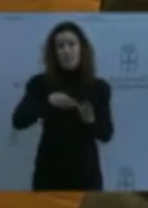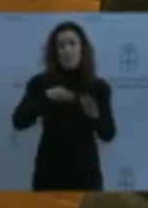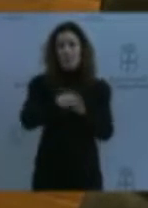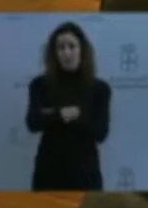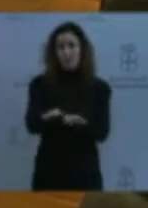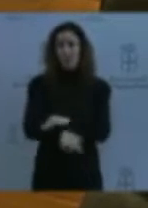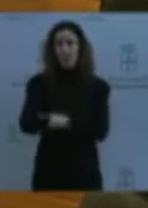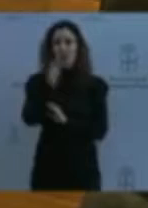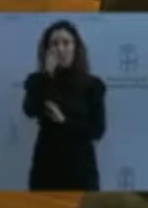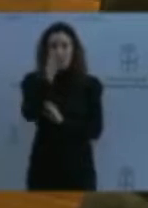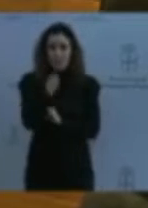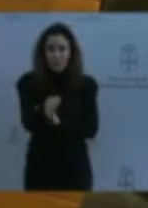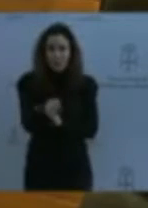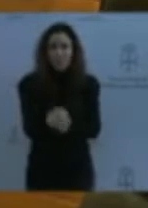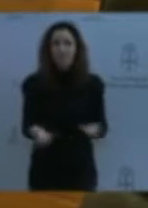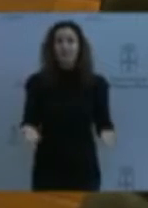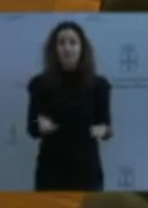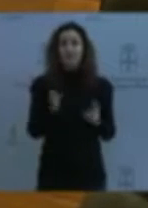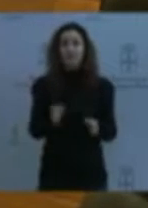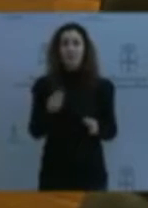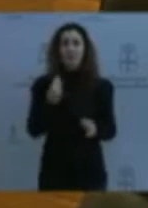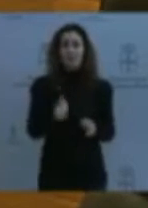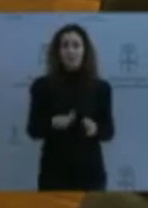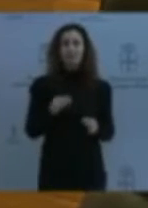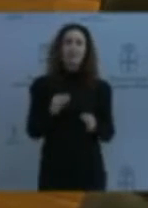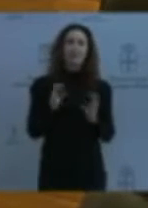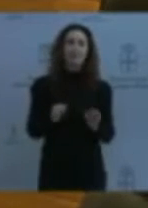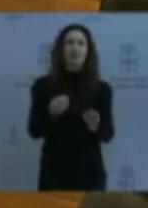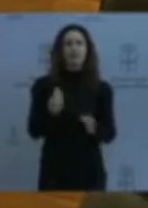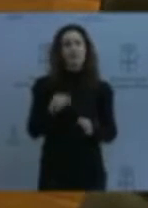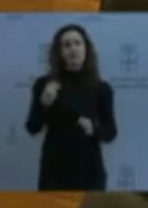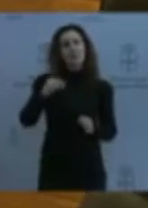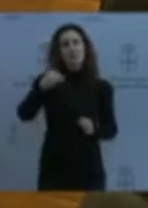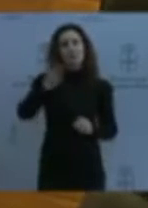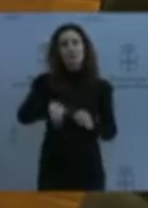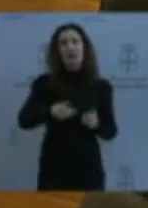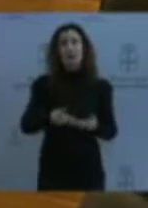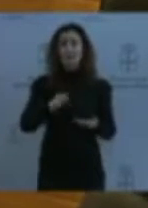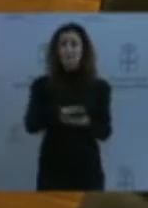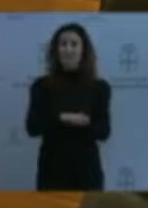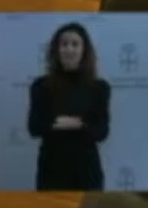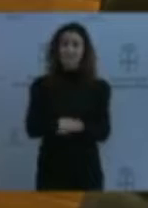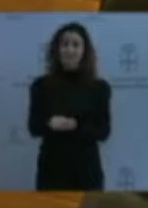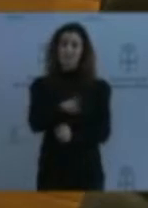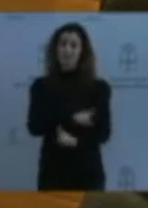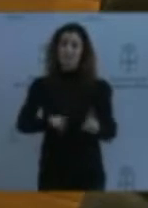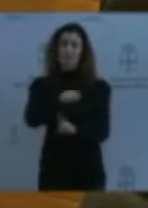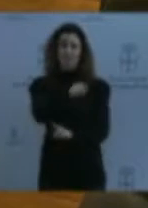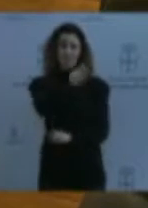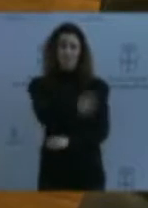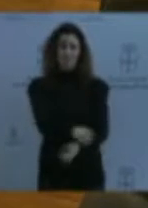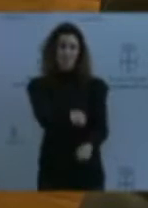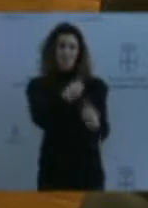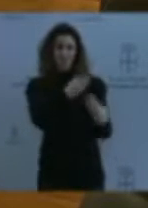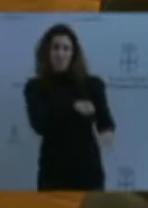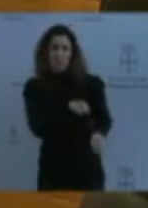Y es un suma y sigue hasta hablar de los cientos de incidencias que usted mismo ha trasladado hoy en forma de cifras y que nosotros